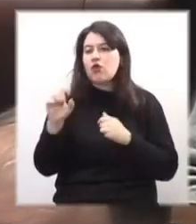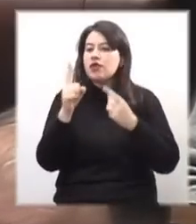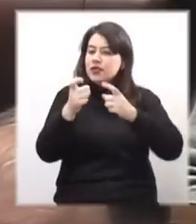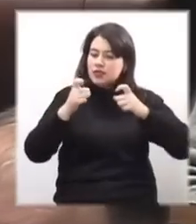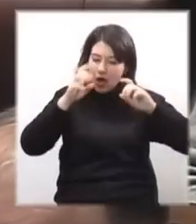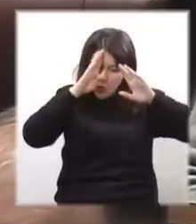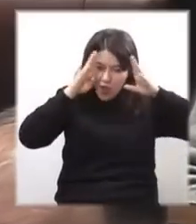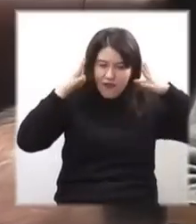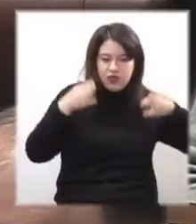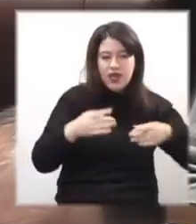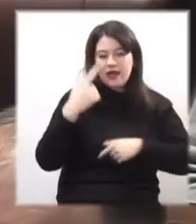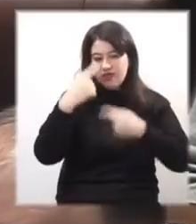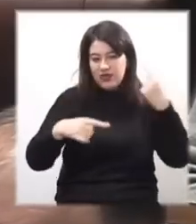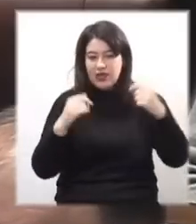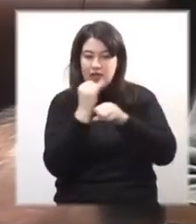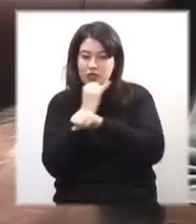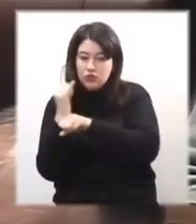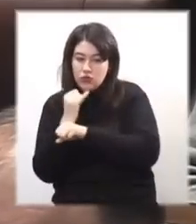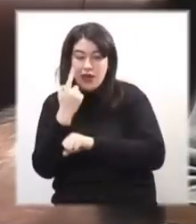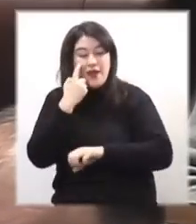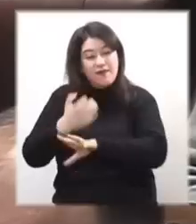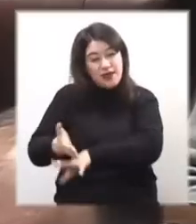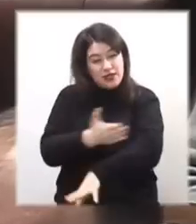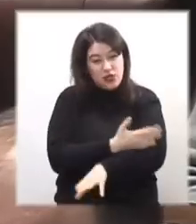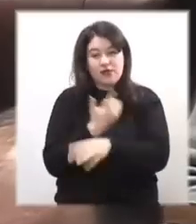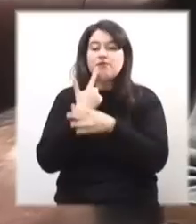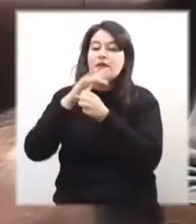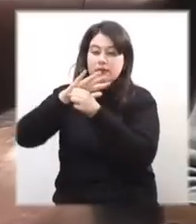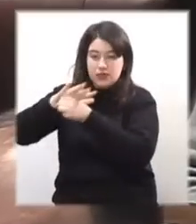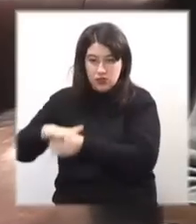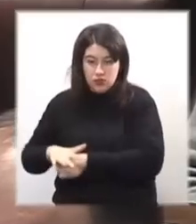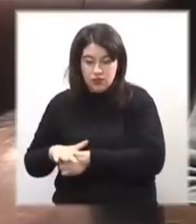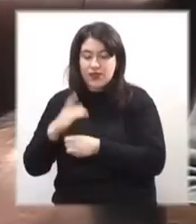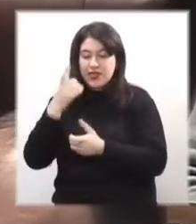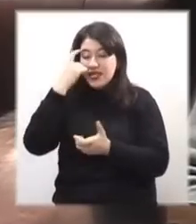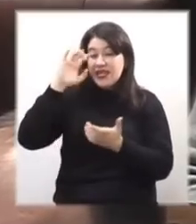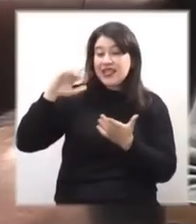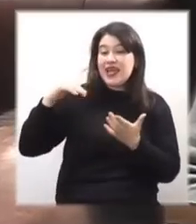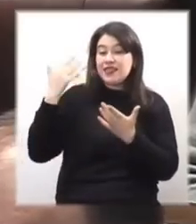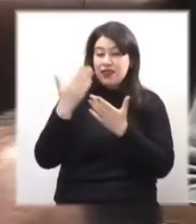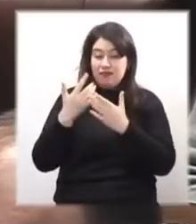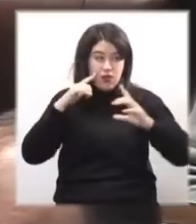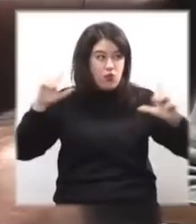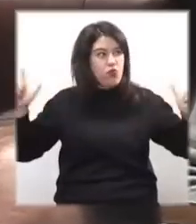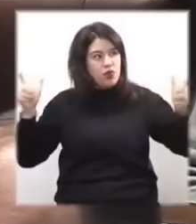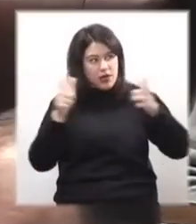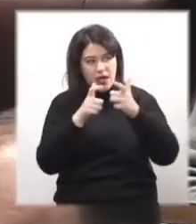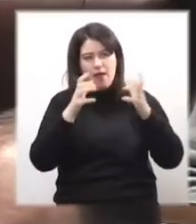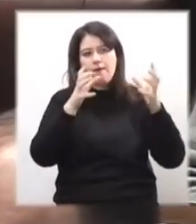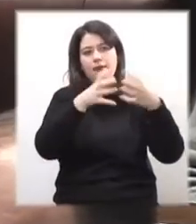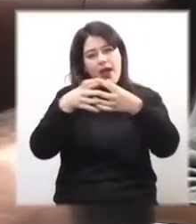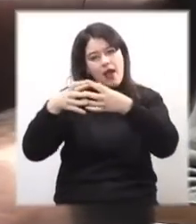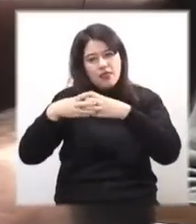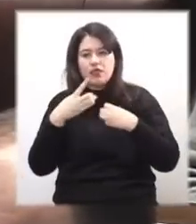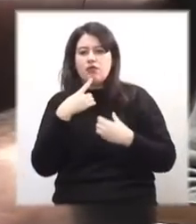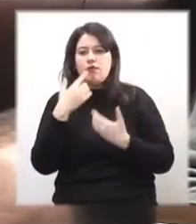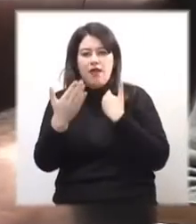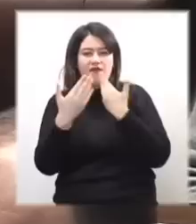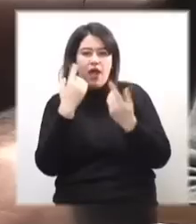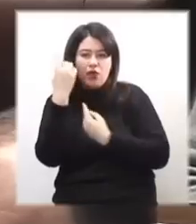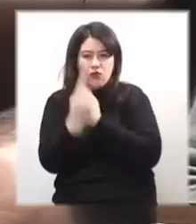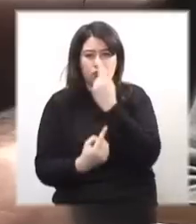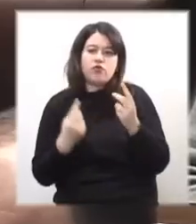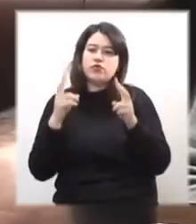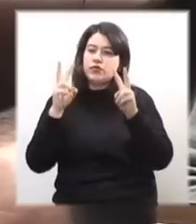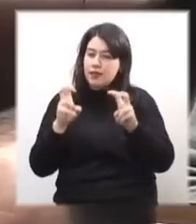e interinstitucional que combine prevención y represión. La iniciativa de reunirse con los restantes partidos para abordar algunos aspectos de